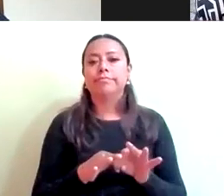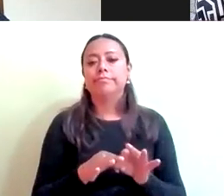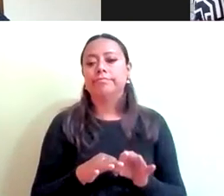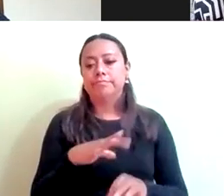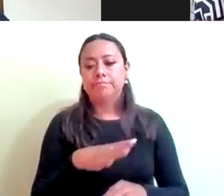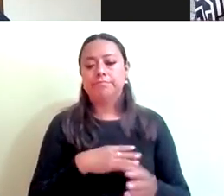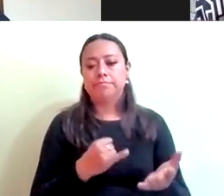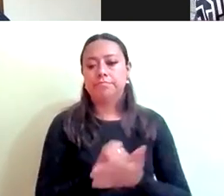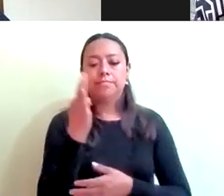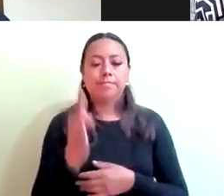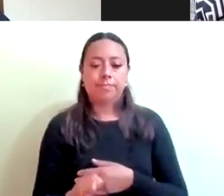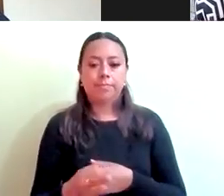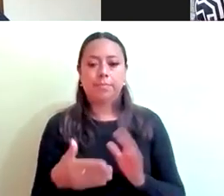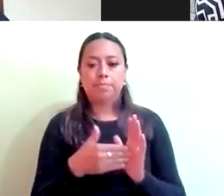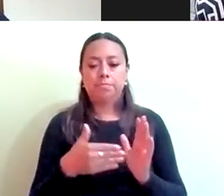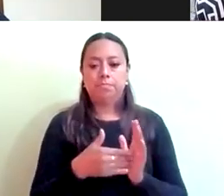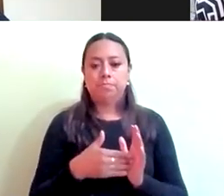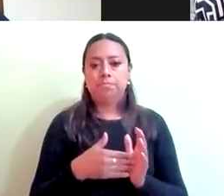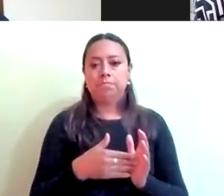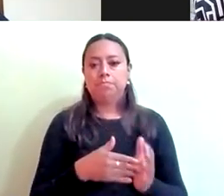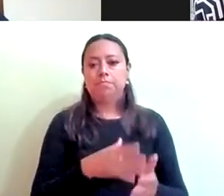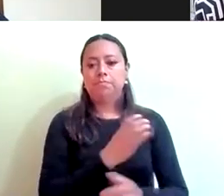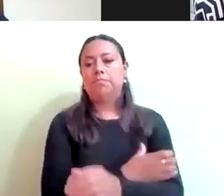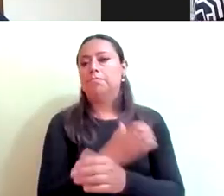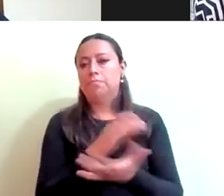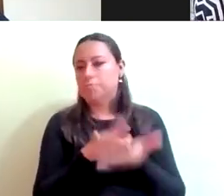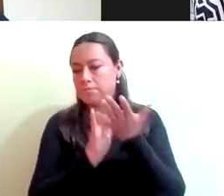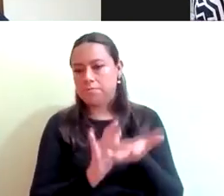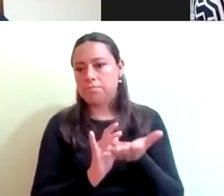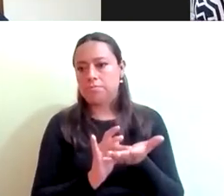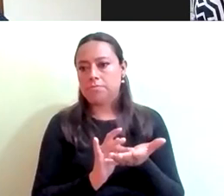dictamen la presencia y acompañamiento de